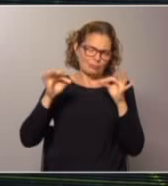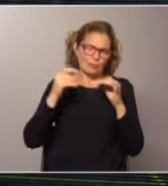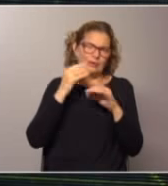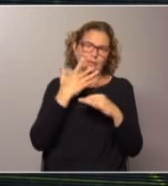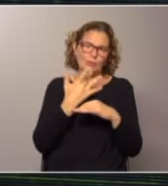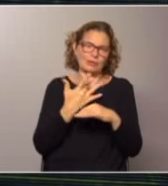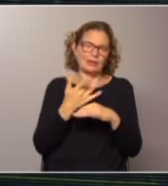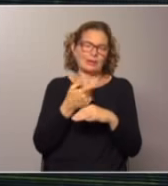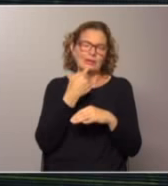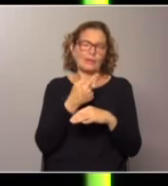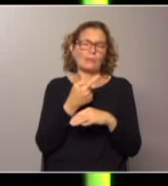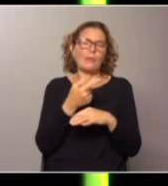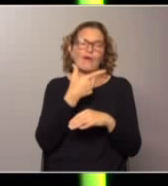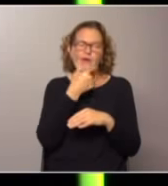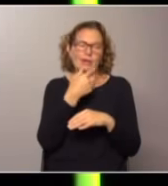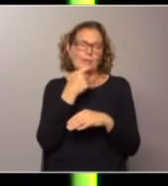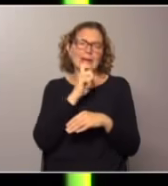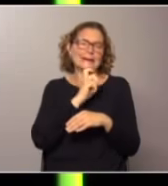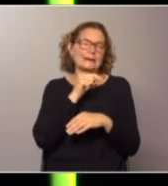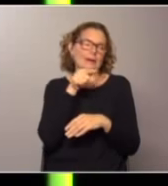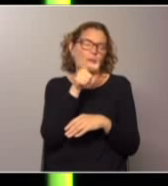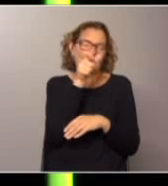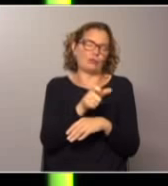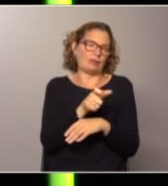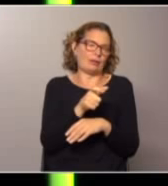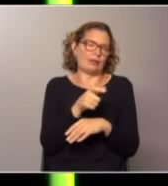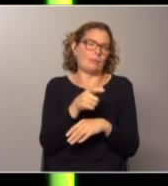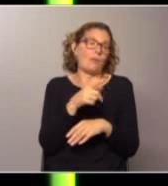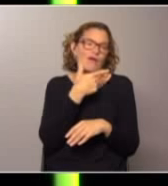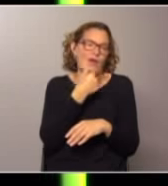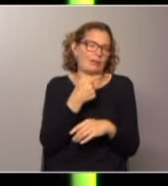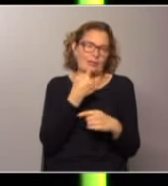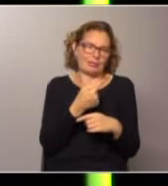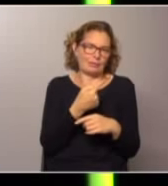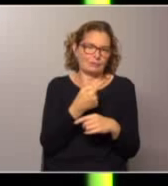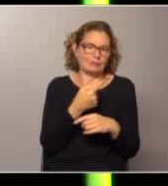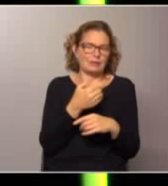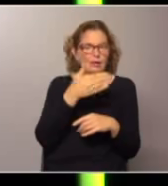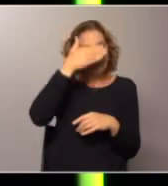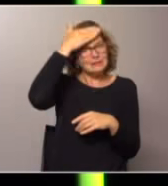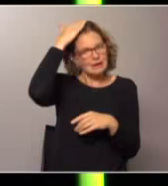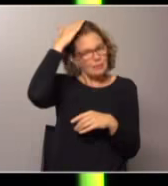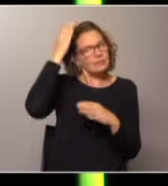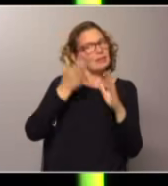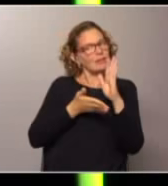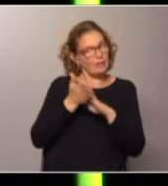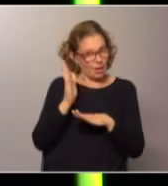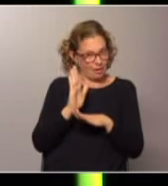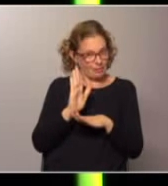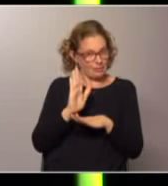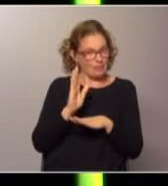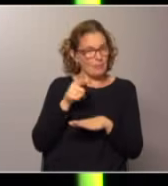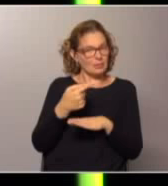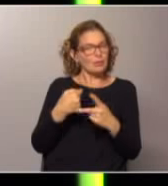fueron engañados se va trump pero parece que no las razones que lo trajeron eso es algo que